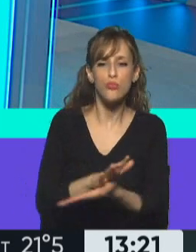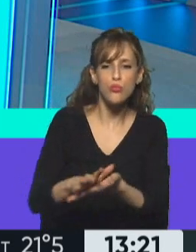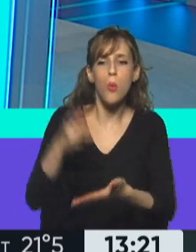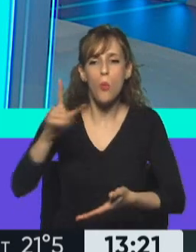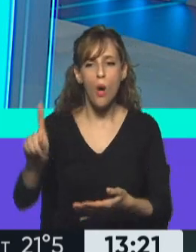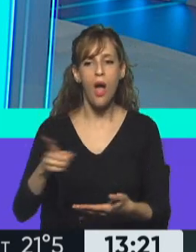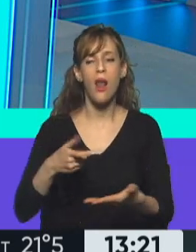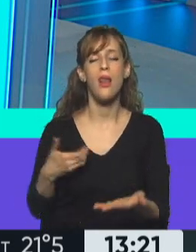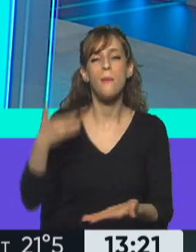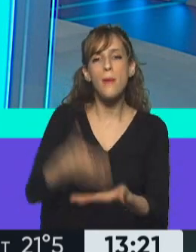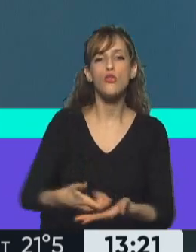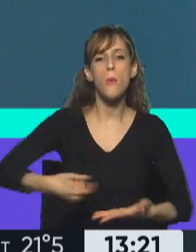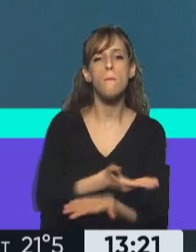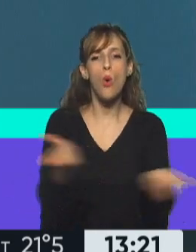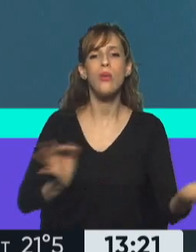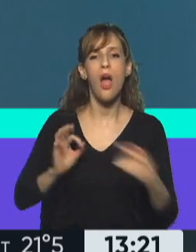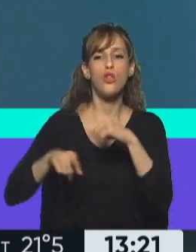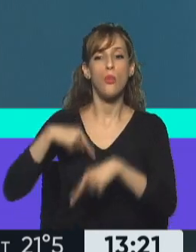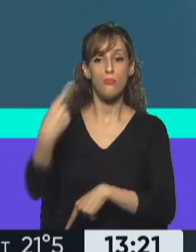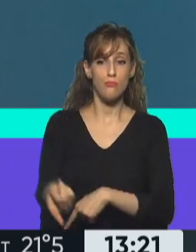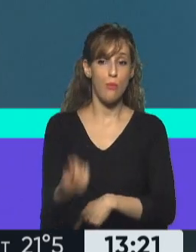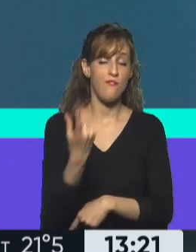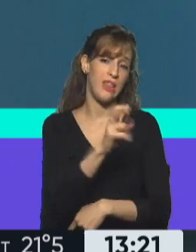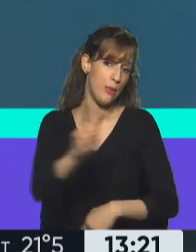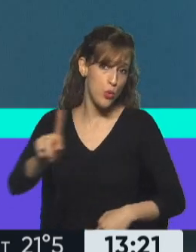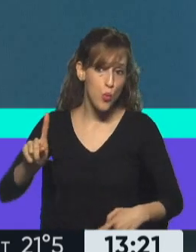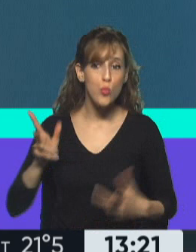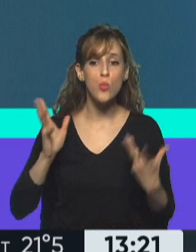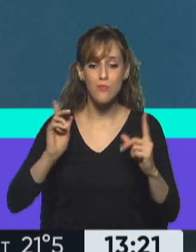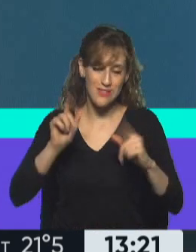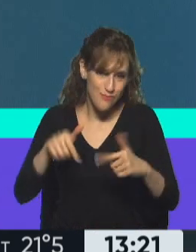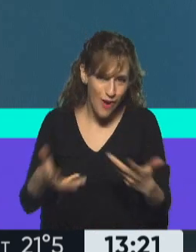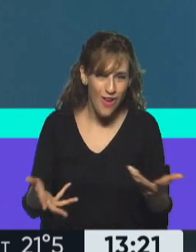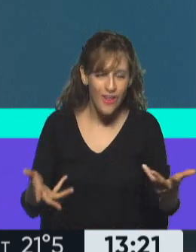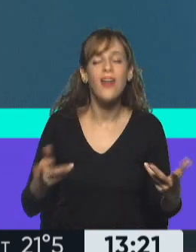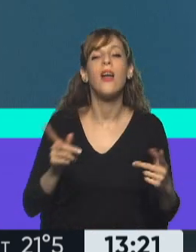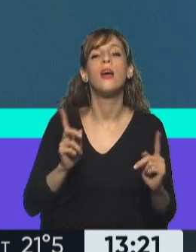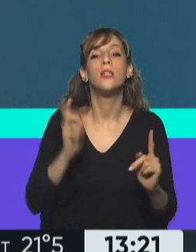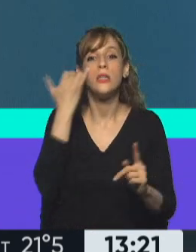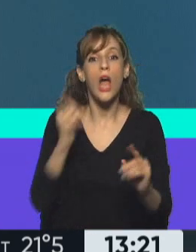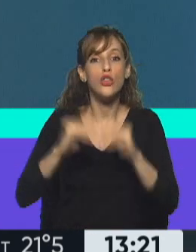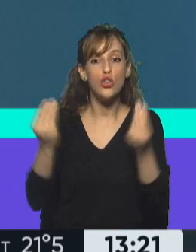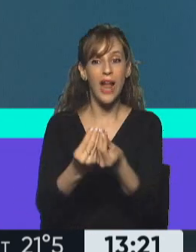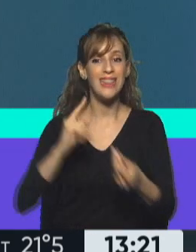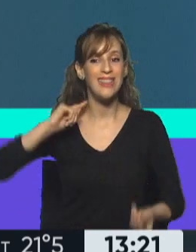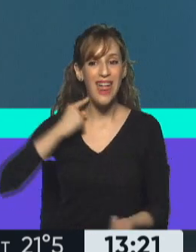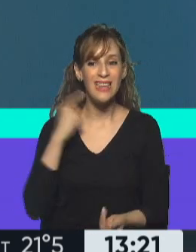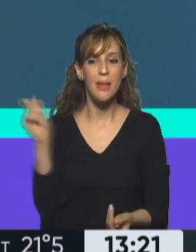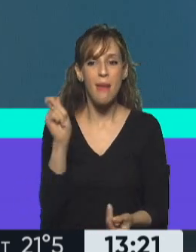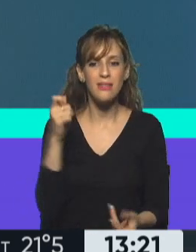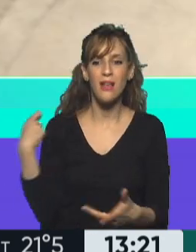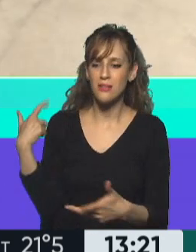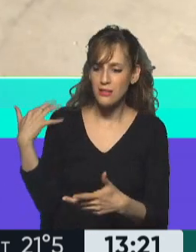para el 2021. Y empezamos a crecer en empleo, y ya llevamos 13 meses consecutivos de creación de